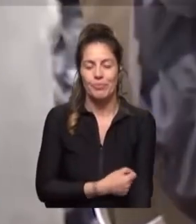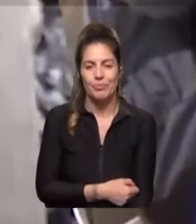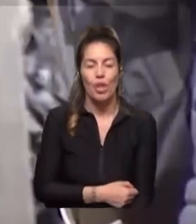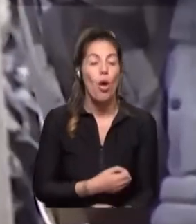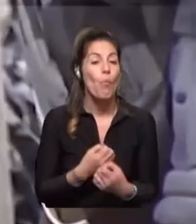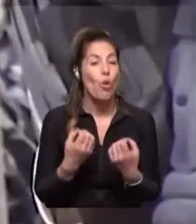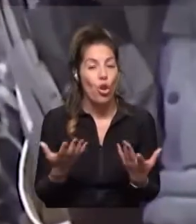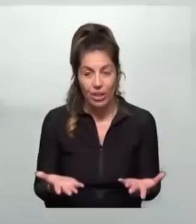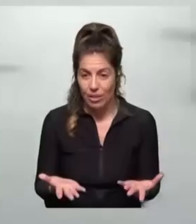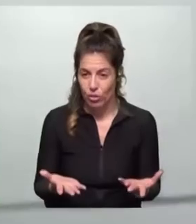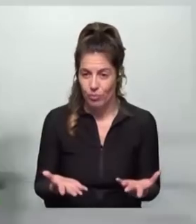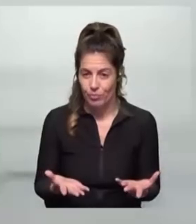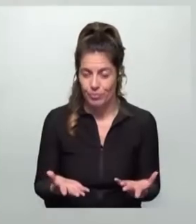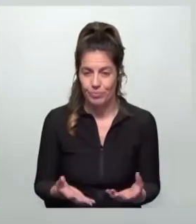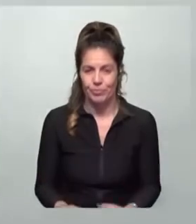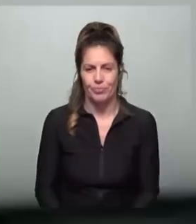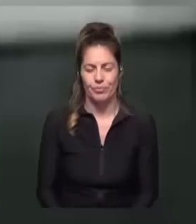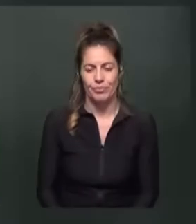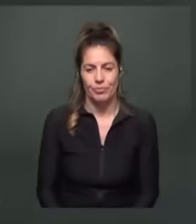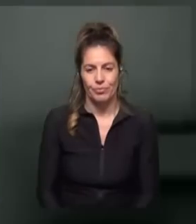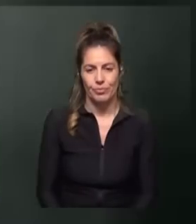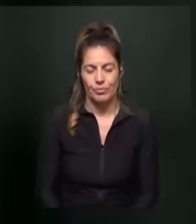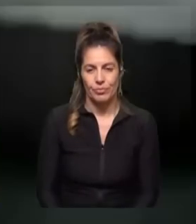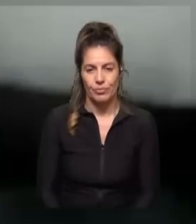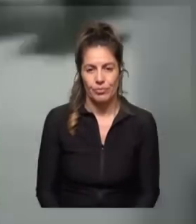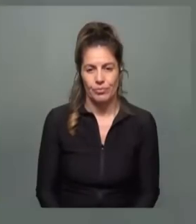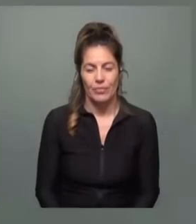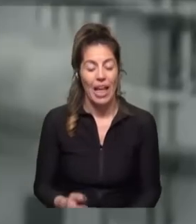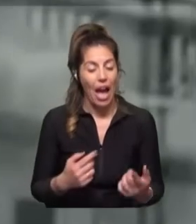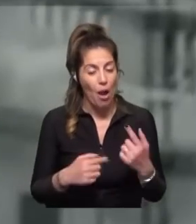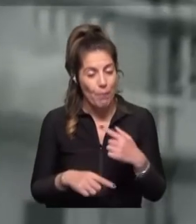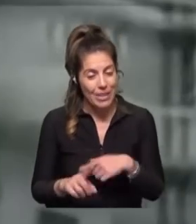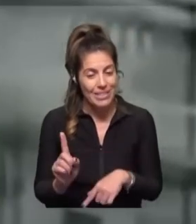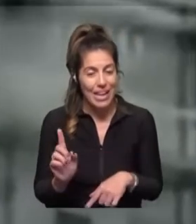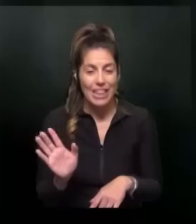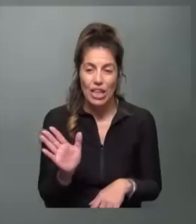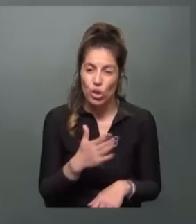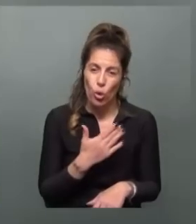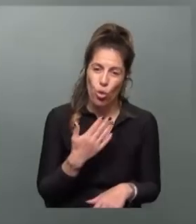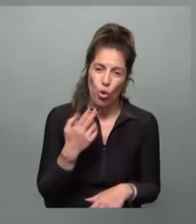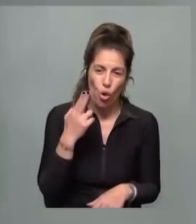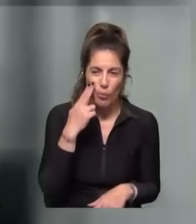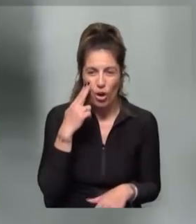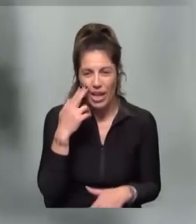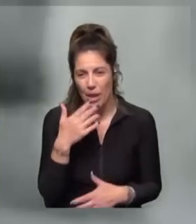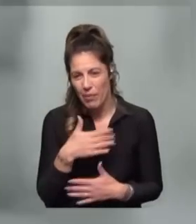por lo tanto a pesar de todos los pesares